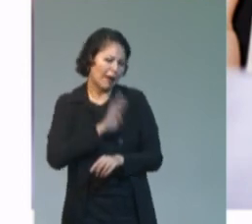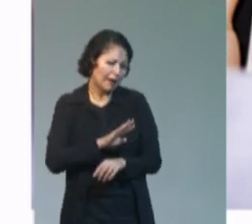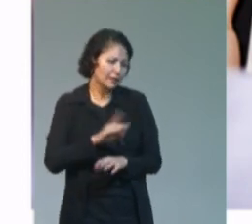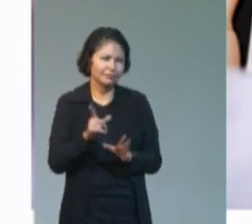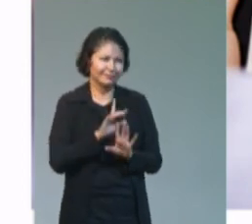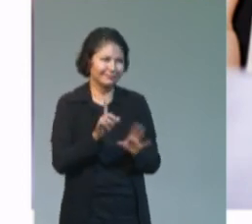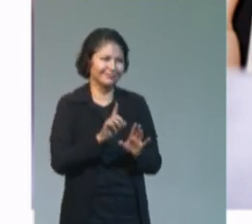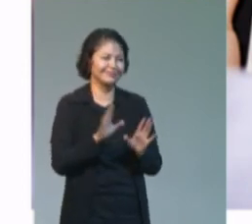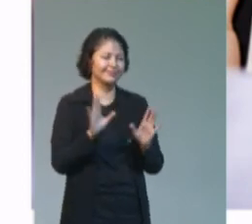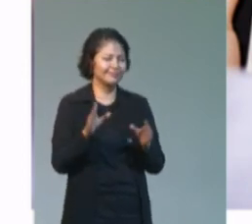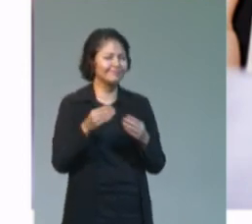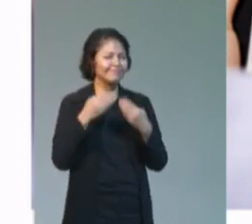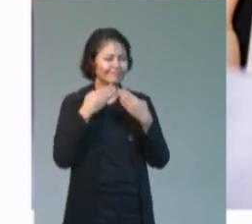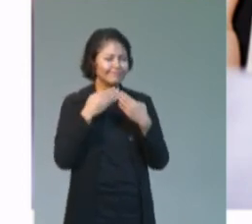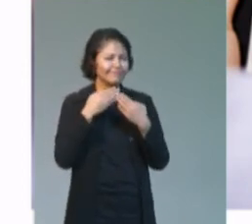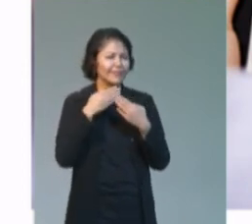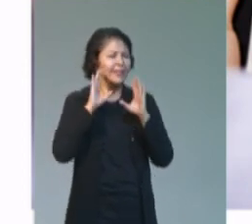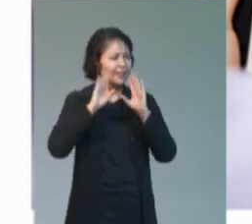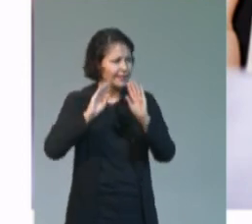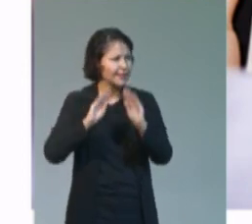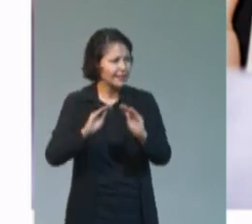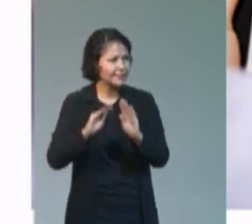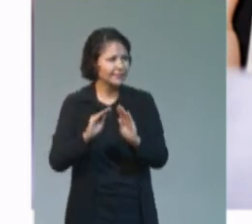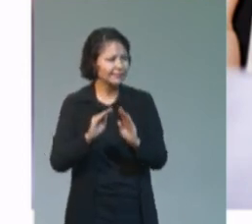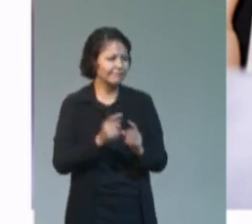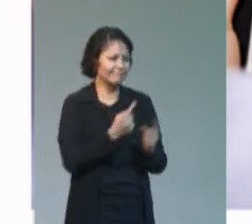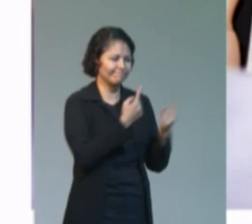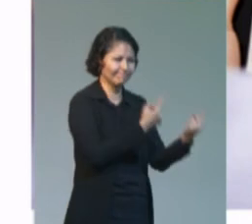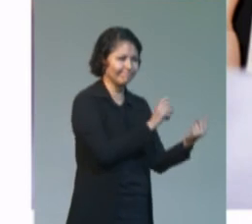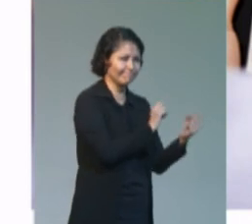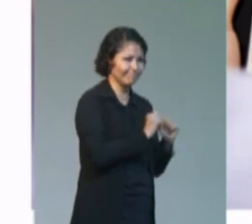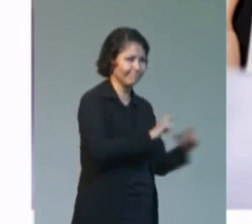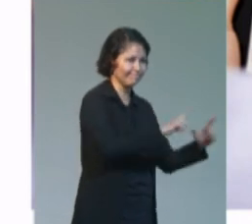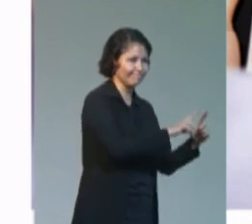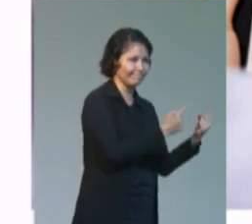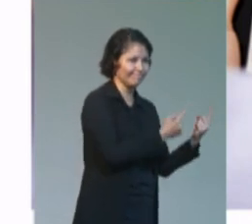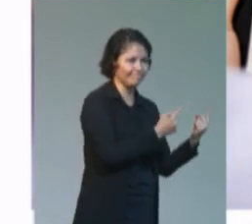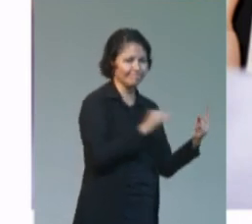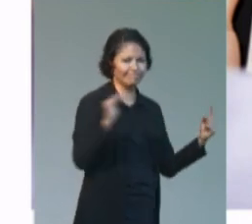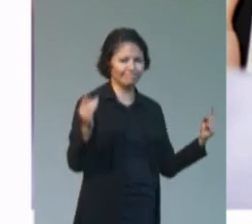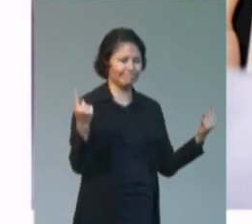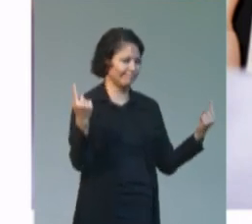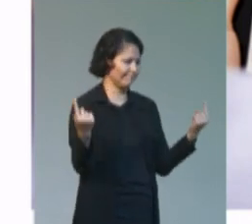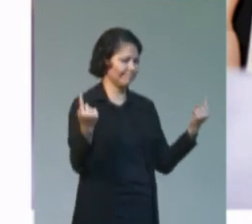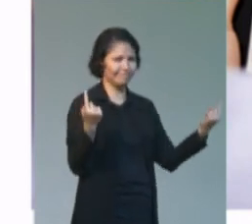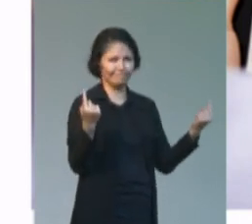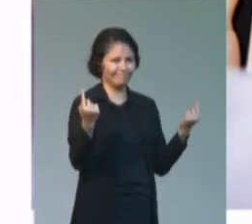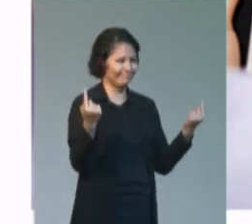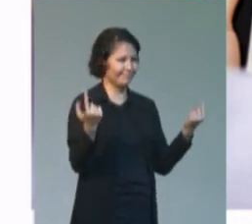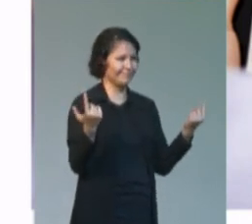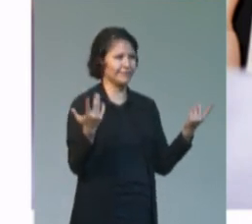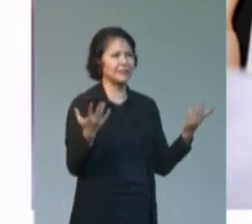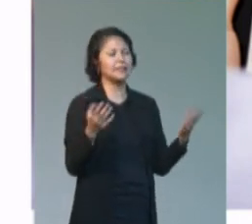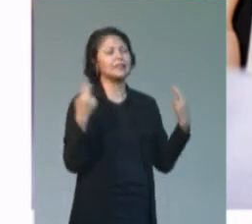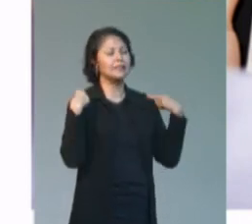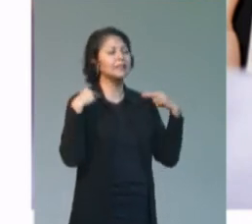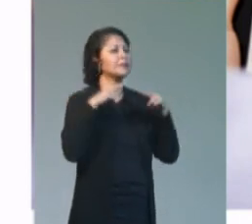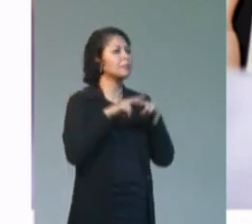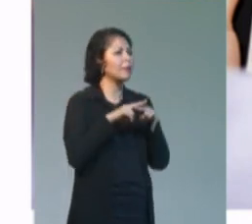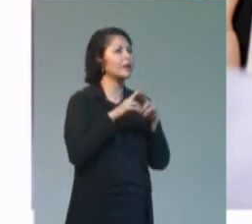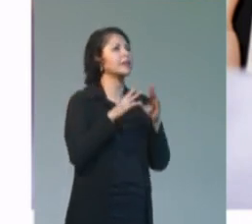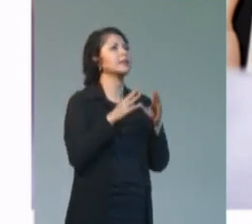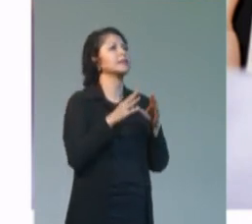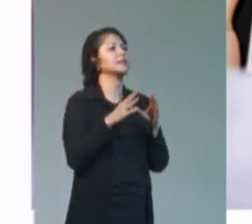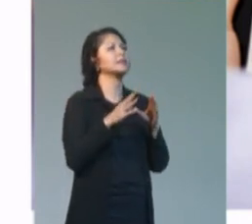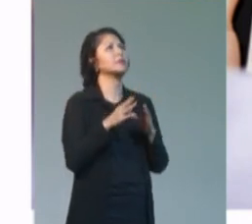en la enseñanza puramente presencial se va a reflejar en la enseñanza puramente virtual y también el nivel de